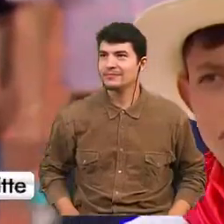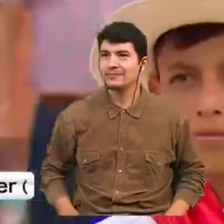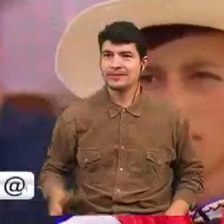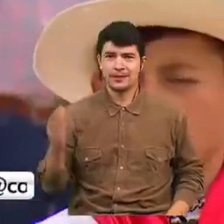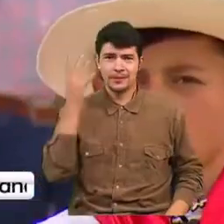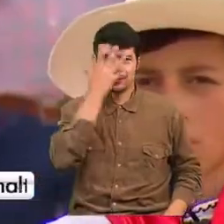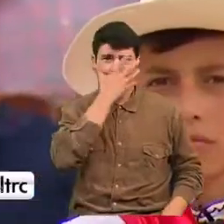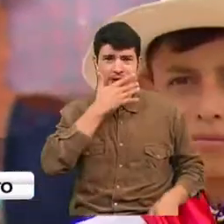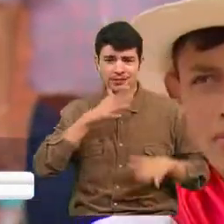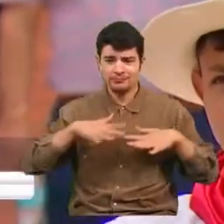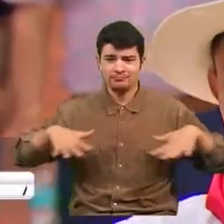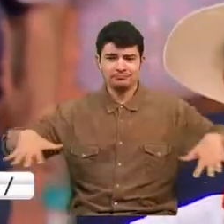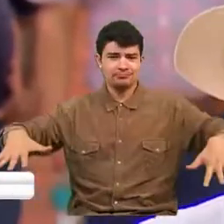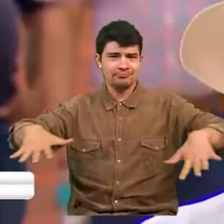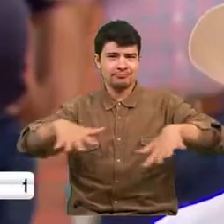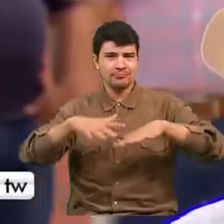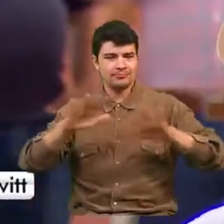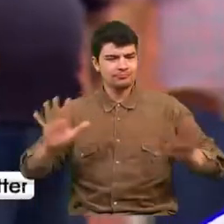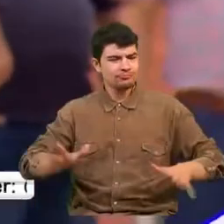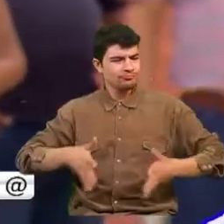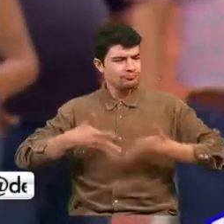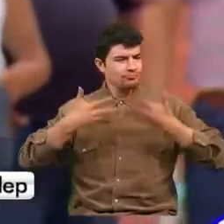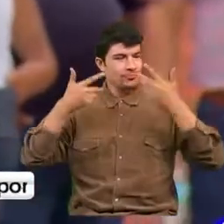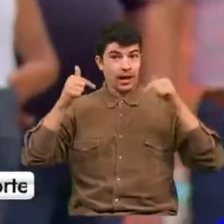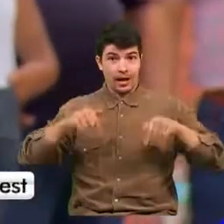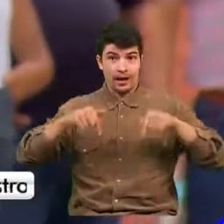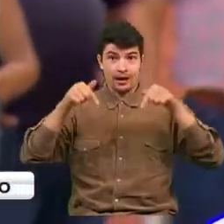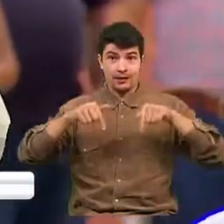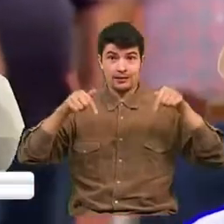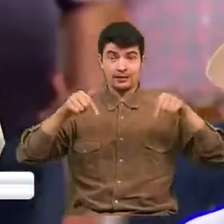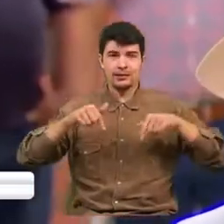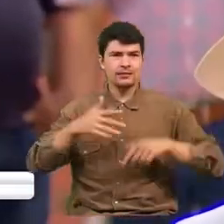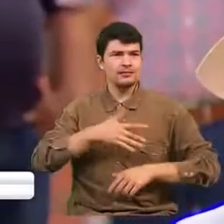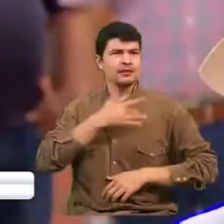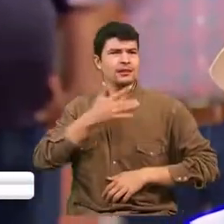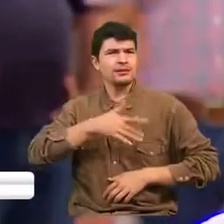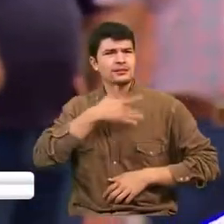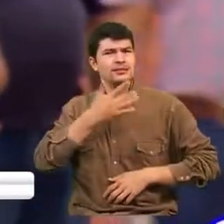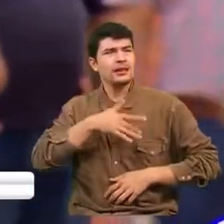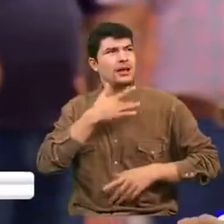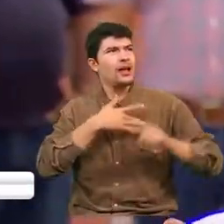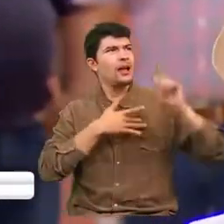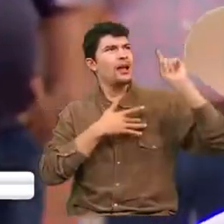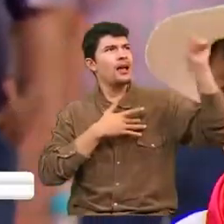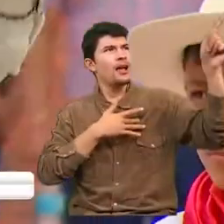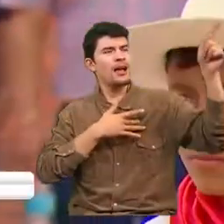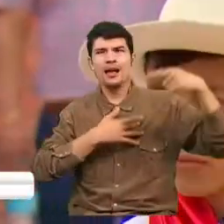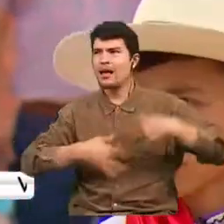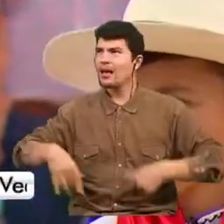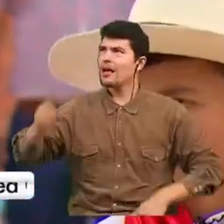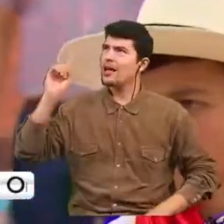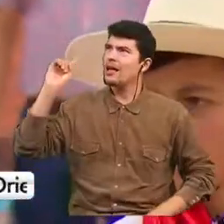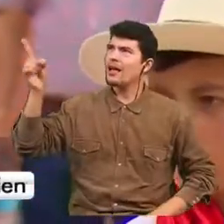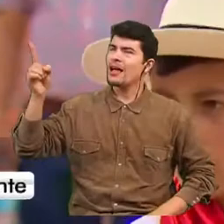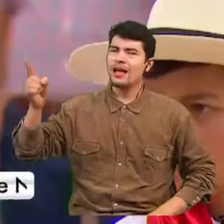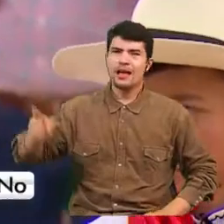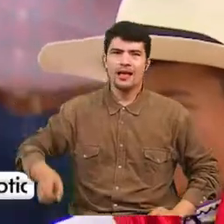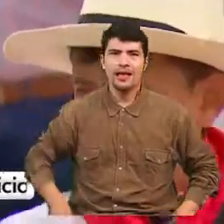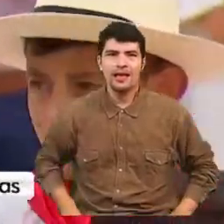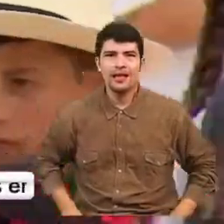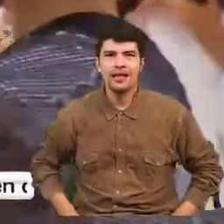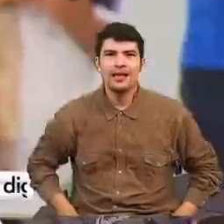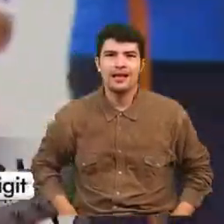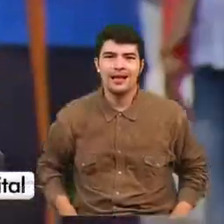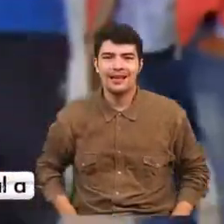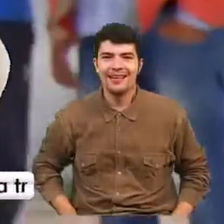El ambiente que se respira por aquí, se sienta desde Cristales hasta el Alto de Pariquí.